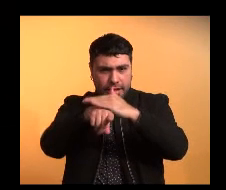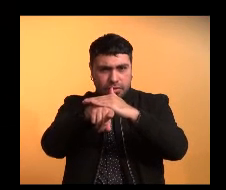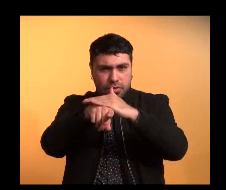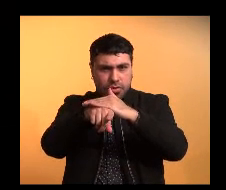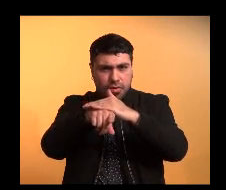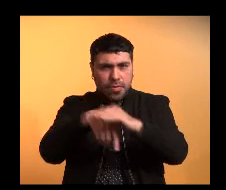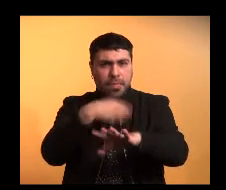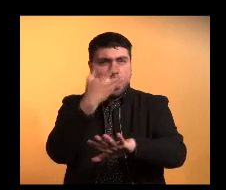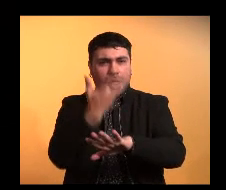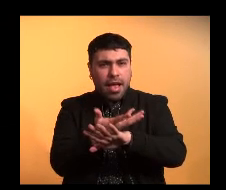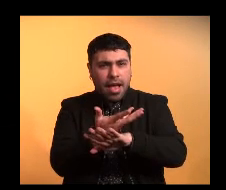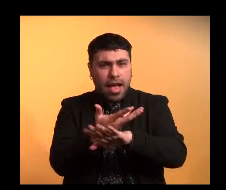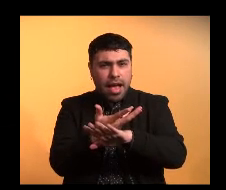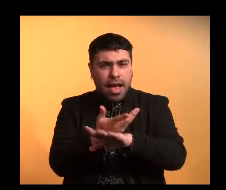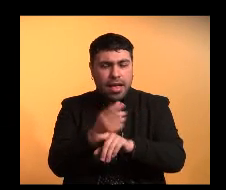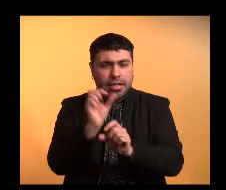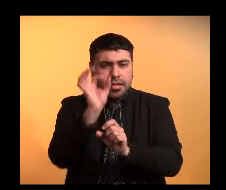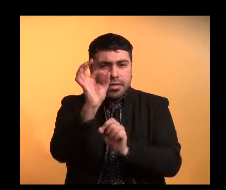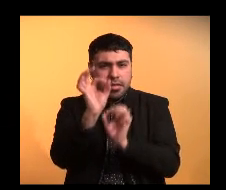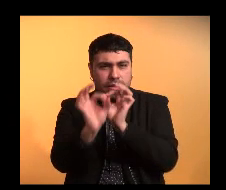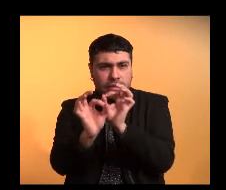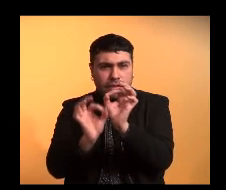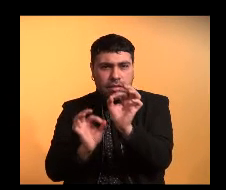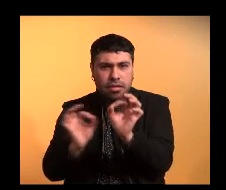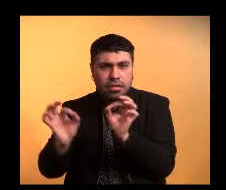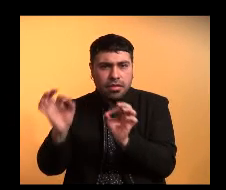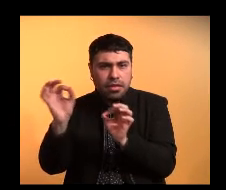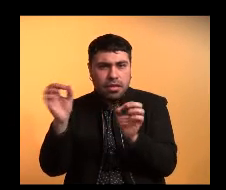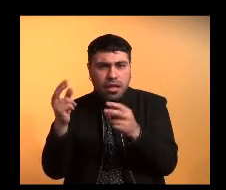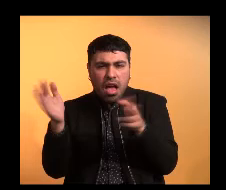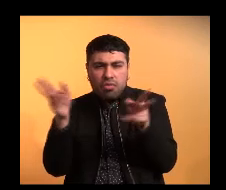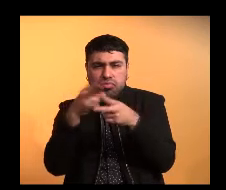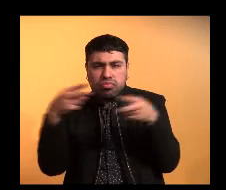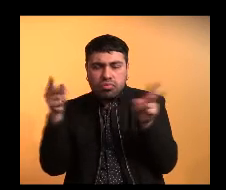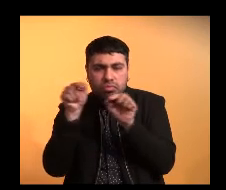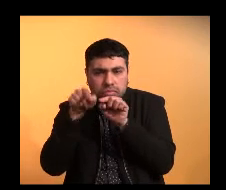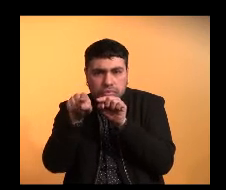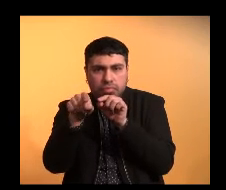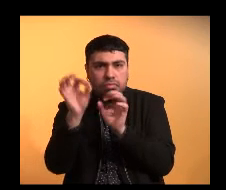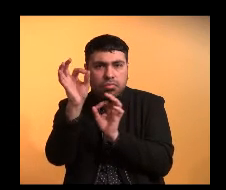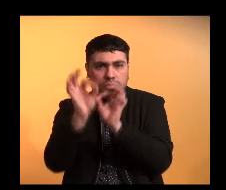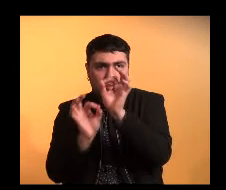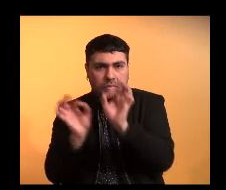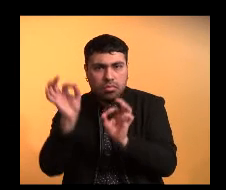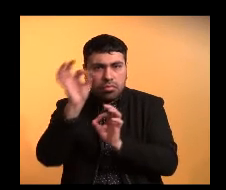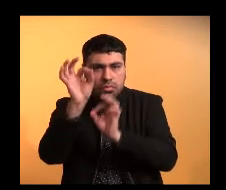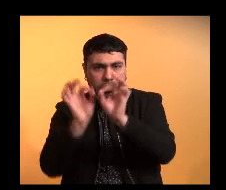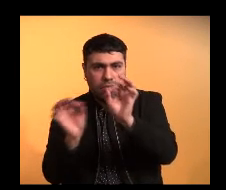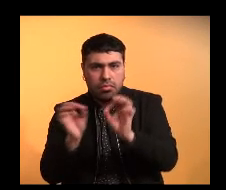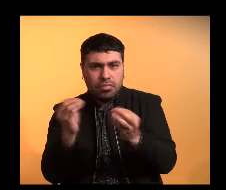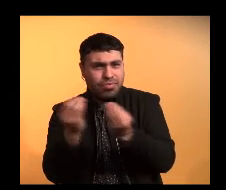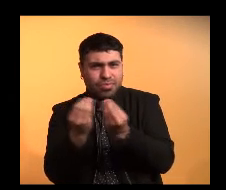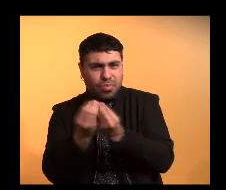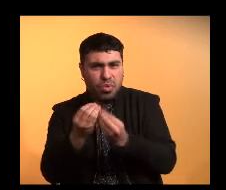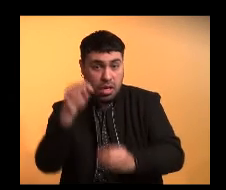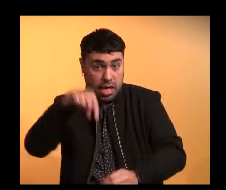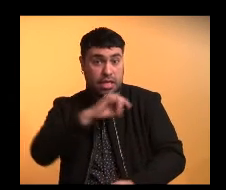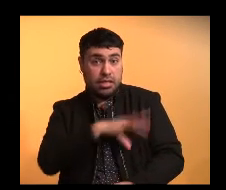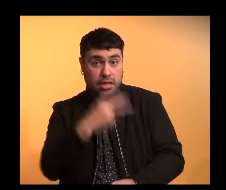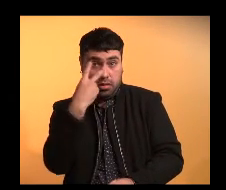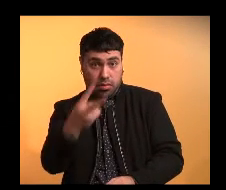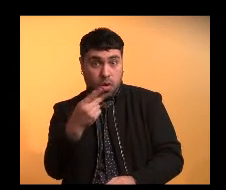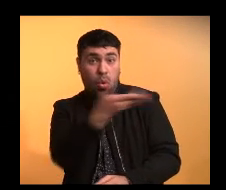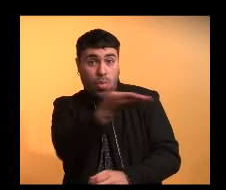celdas que están llenas de aire. Entonces la Durvilea, y nosotros en Chile la conocemos como cochayuyo, cuando se desprende del